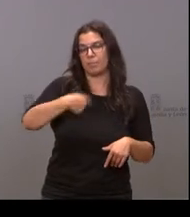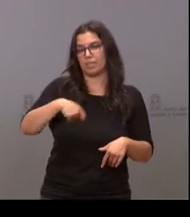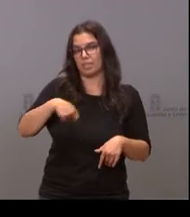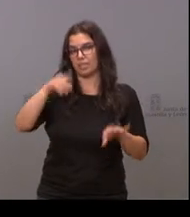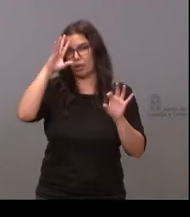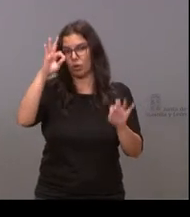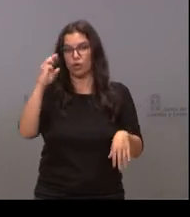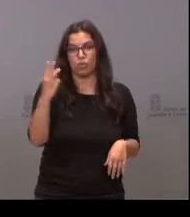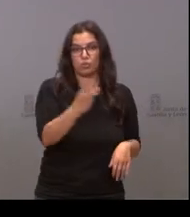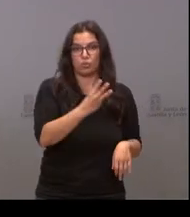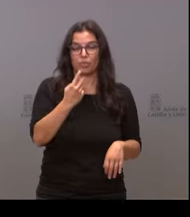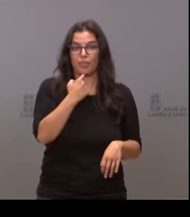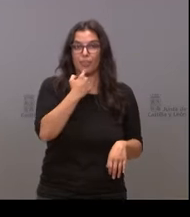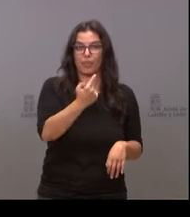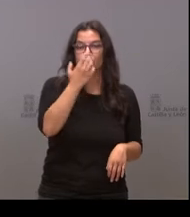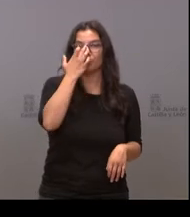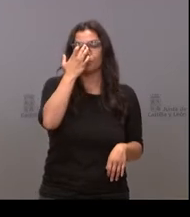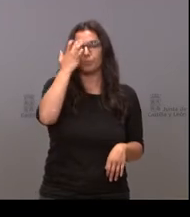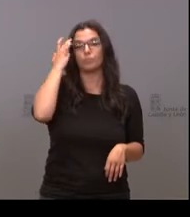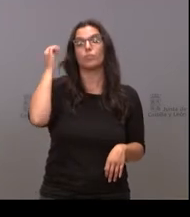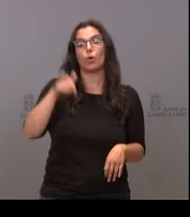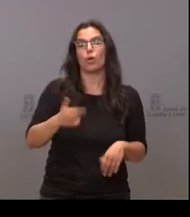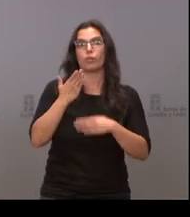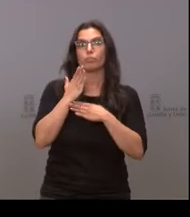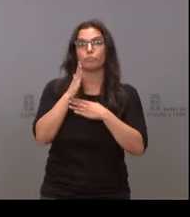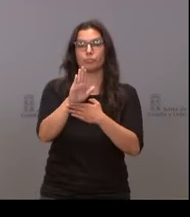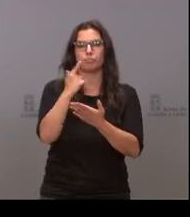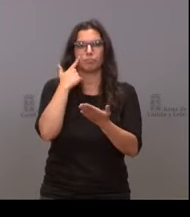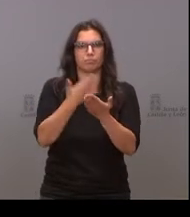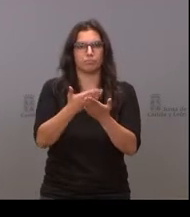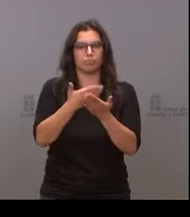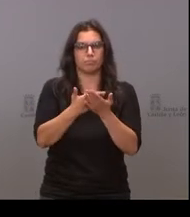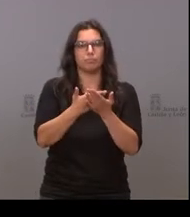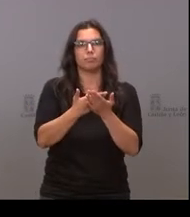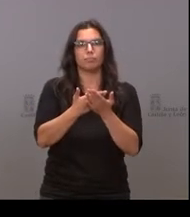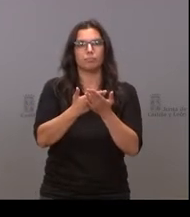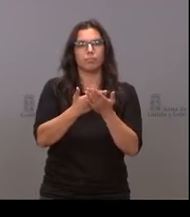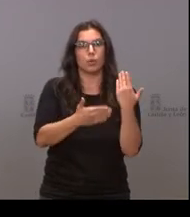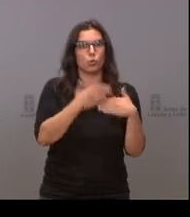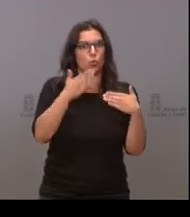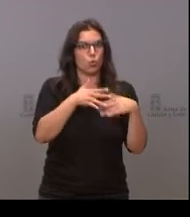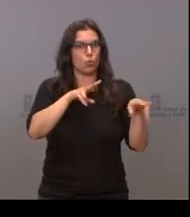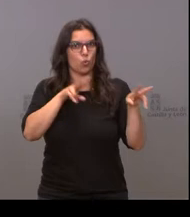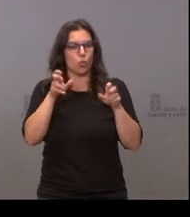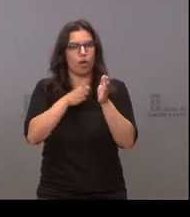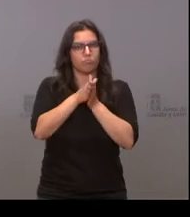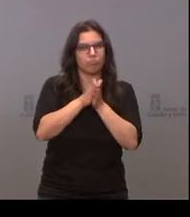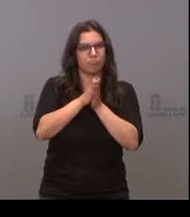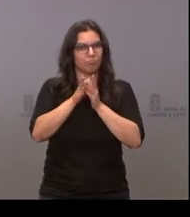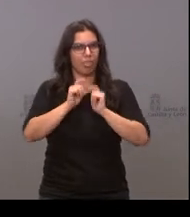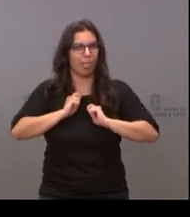léon que hoy ponemos de manifiesto con esta iniciativa innovadora y estimulante